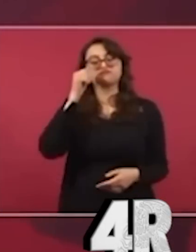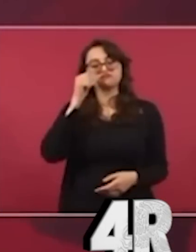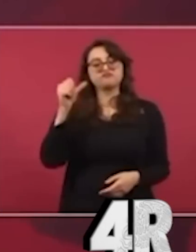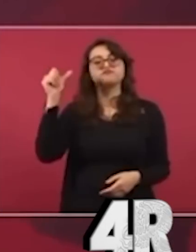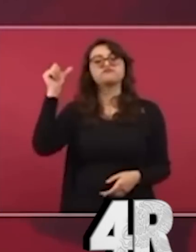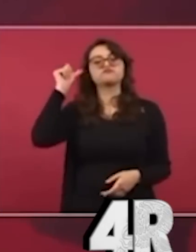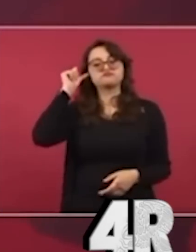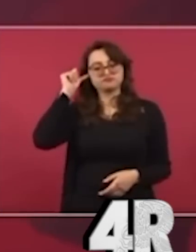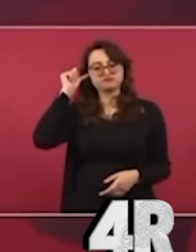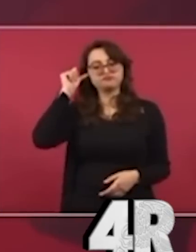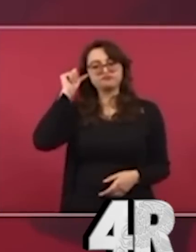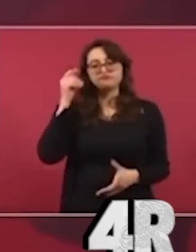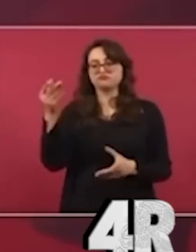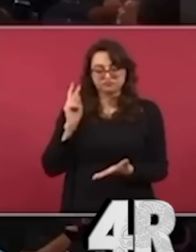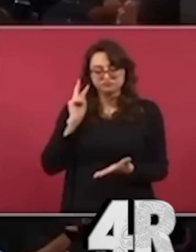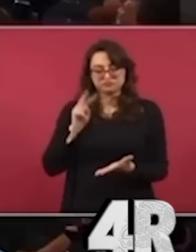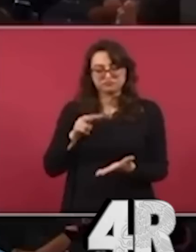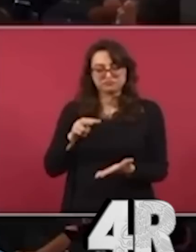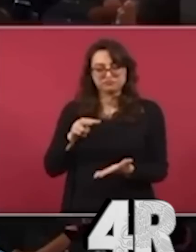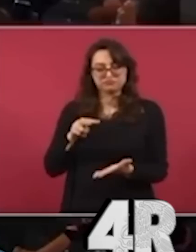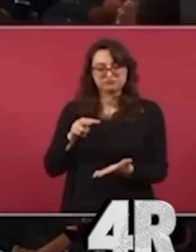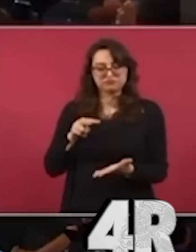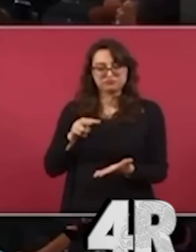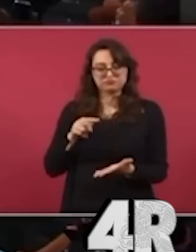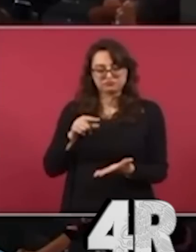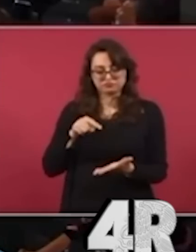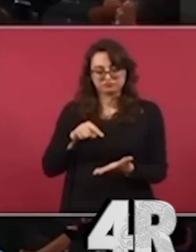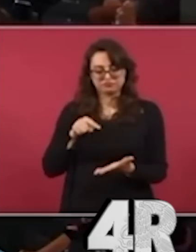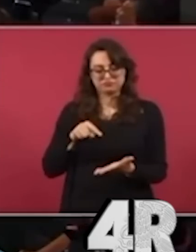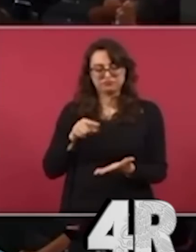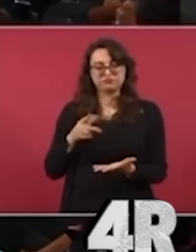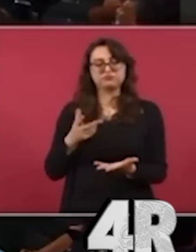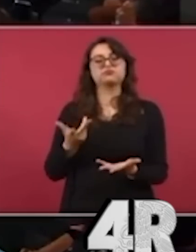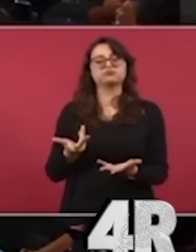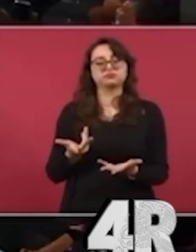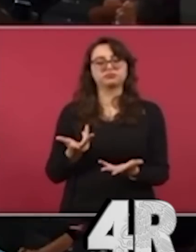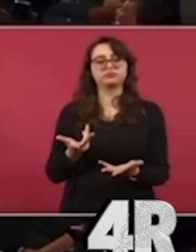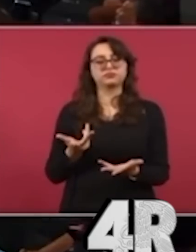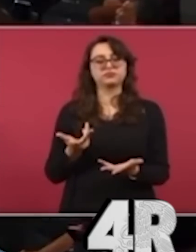Vinieron, me entregaron de la oficina de parte de